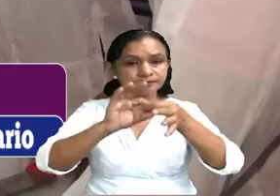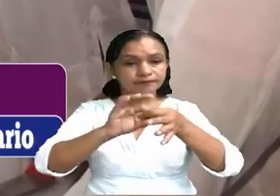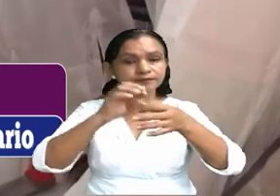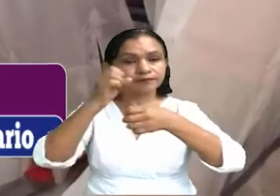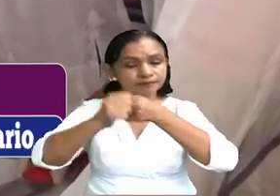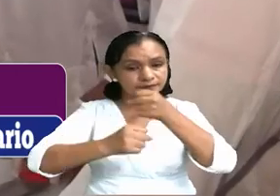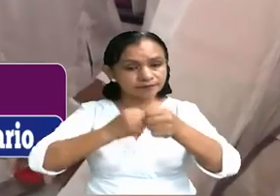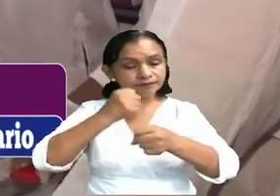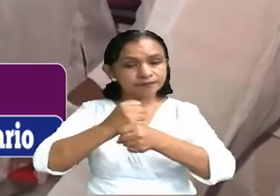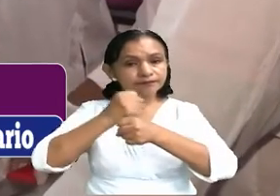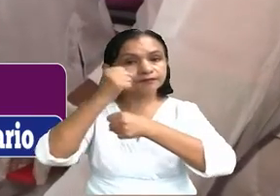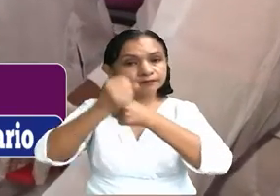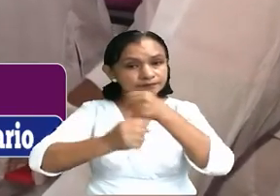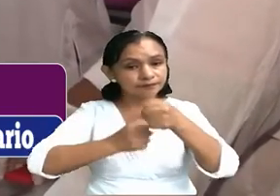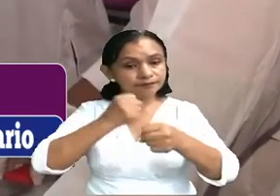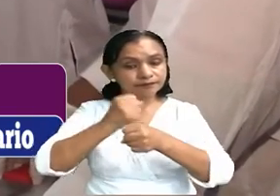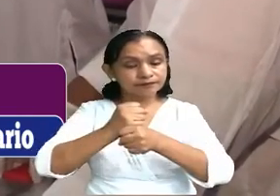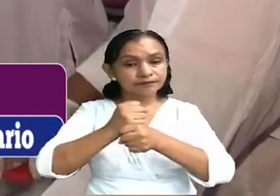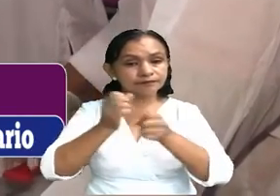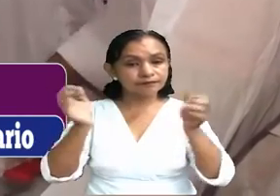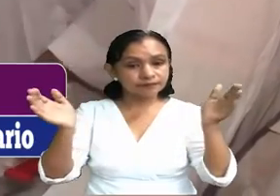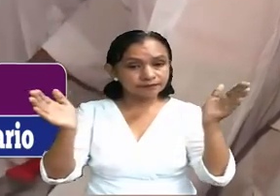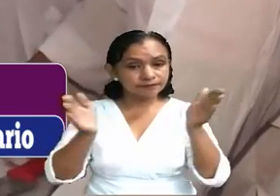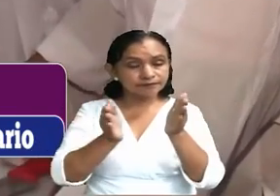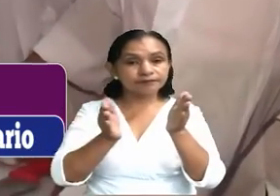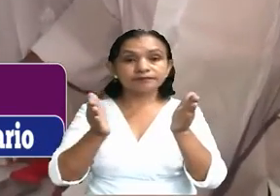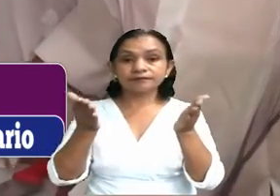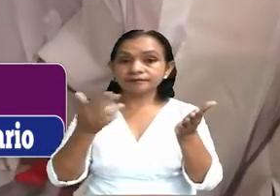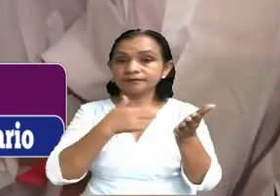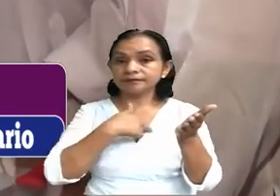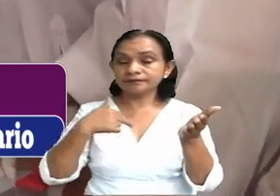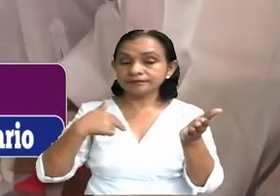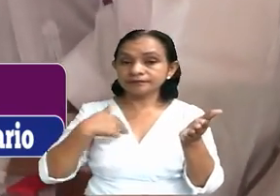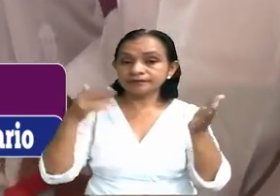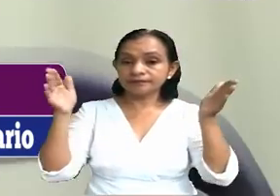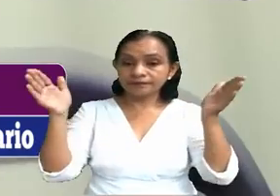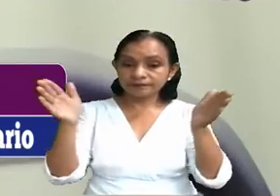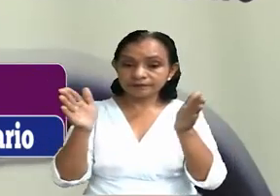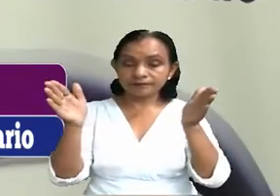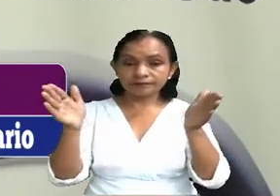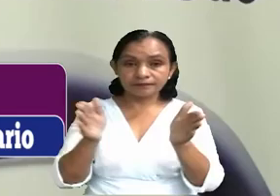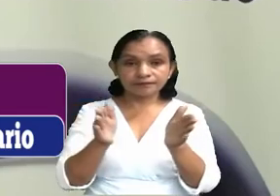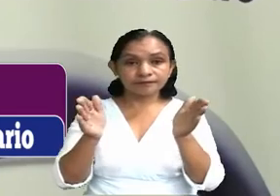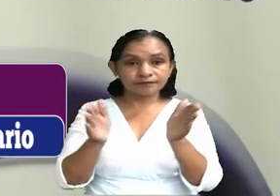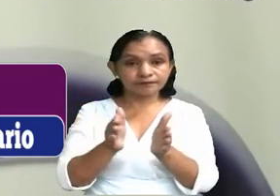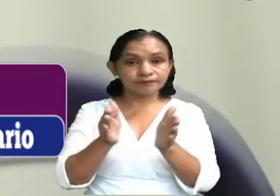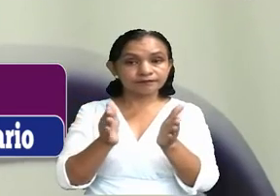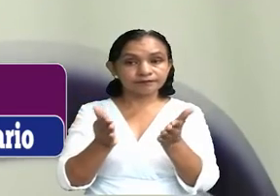con año esa brecha, aunque cuesta, se ha venido reduciendo y actualmente